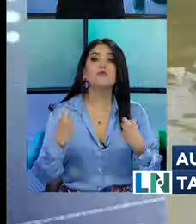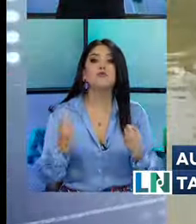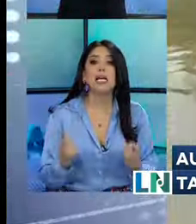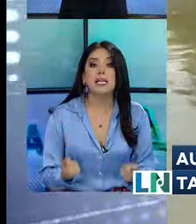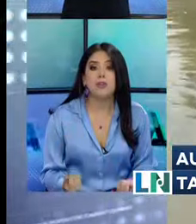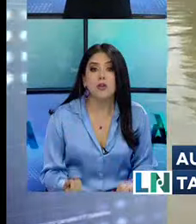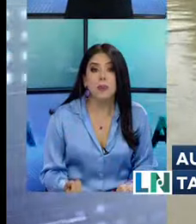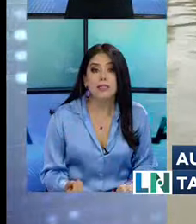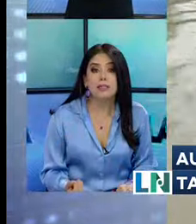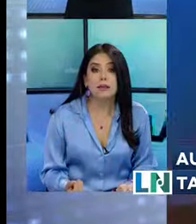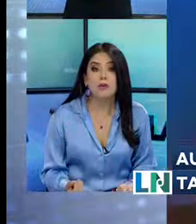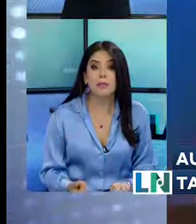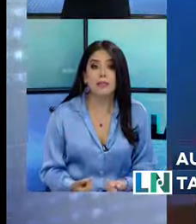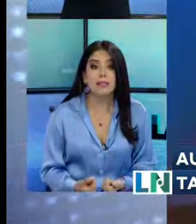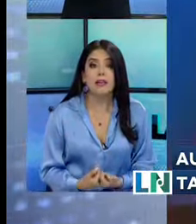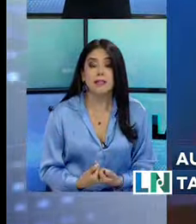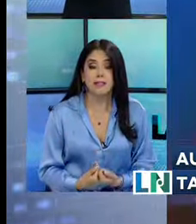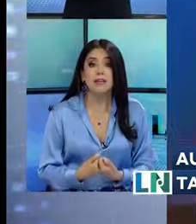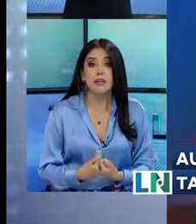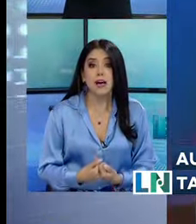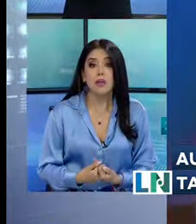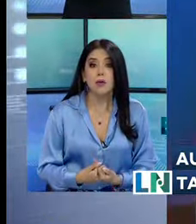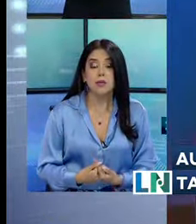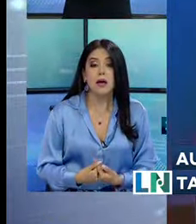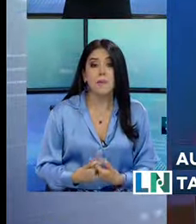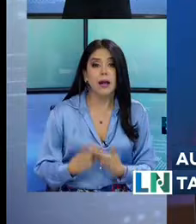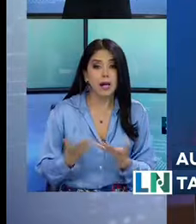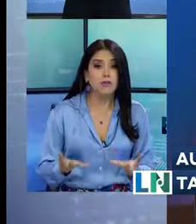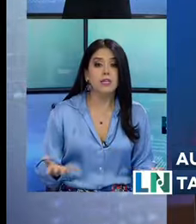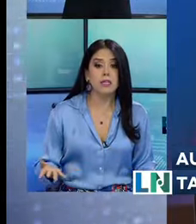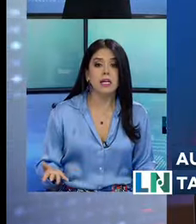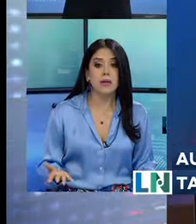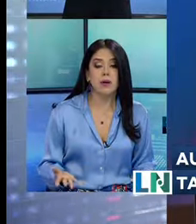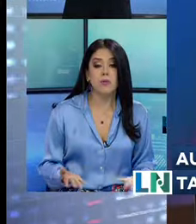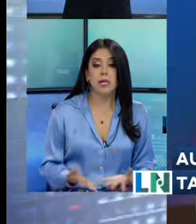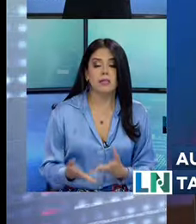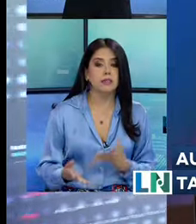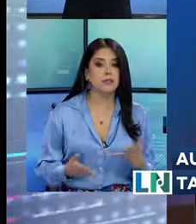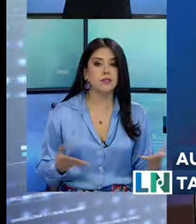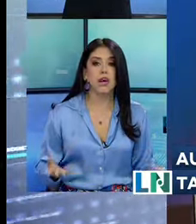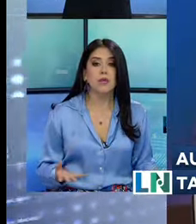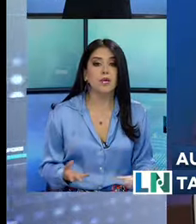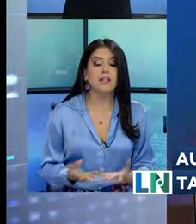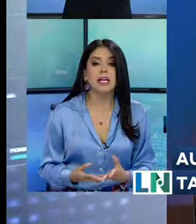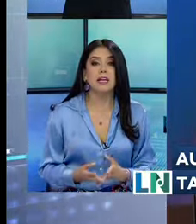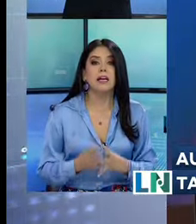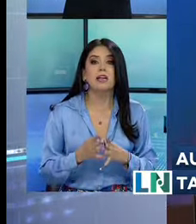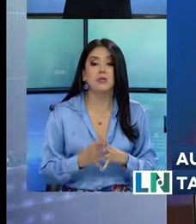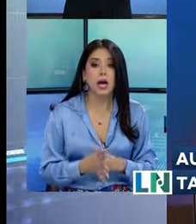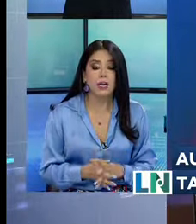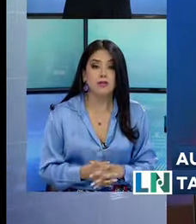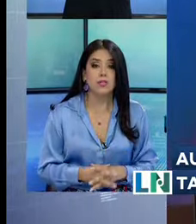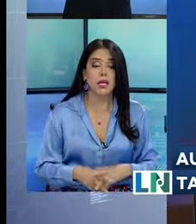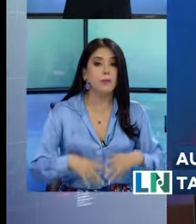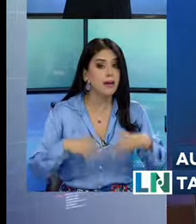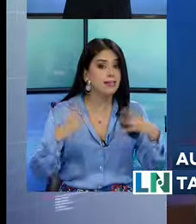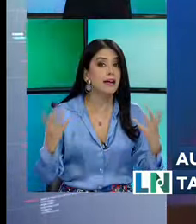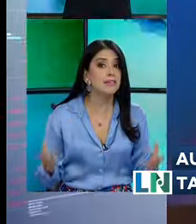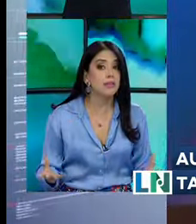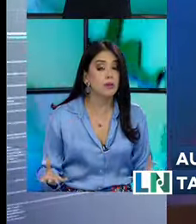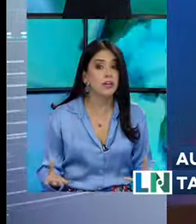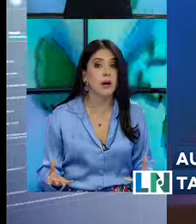sus electrodomésticos en vista de que se han dañado, pues para ellos sí tiene que haber una indemnización, alguna manera de ayudarlos. Sabemos que